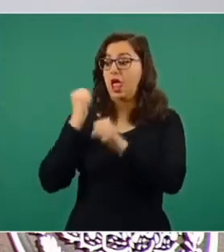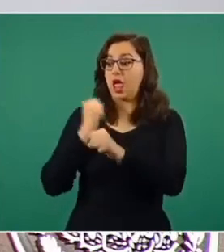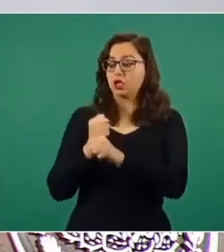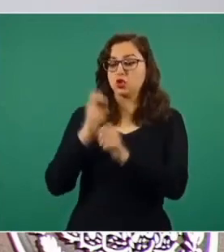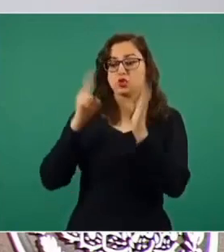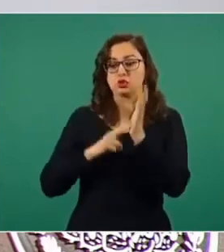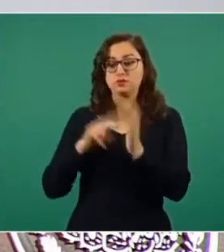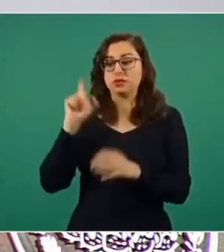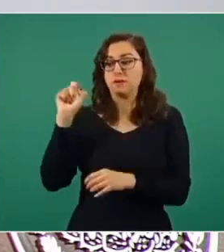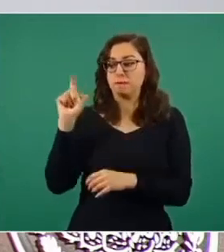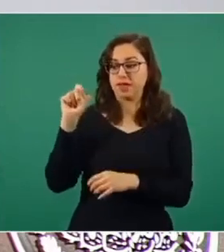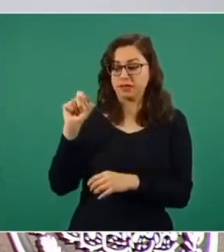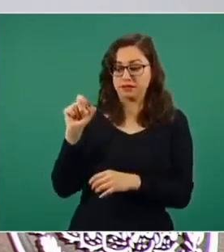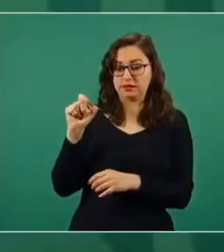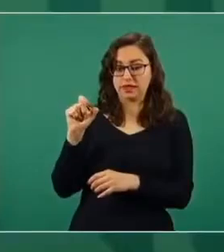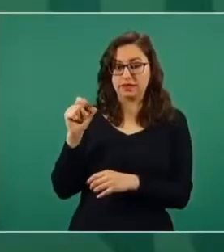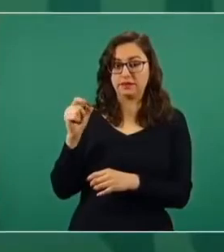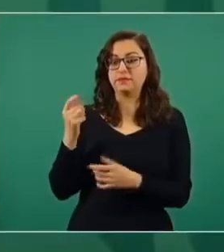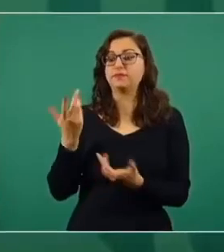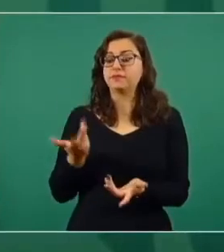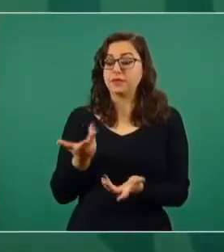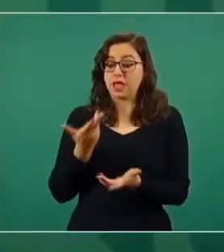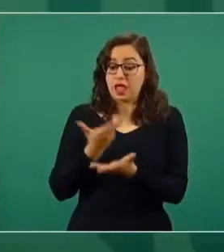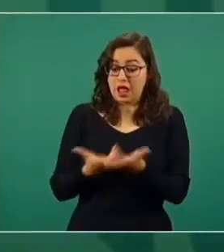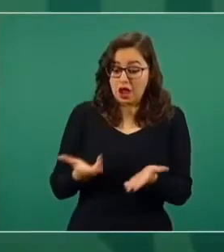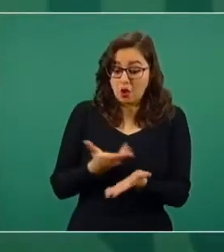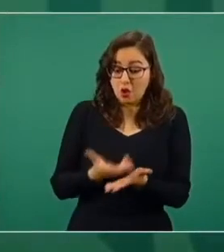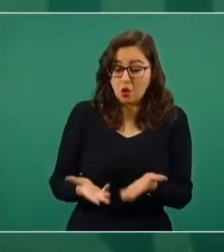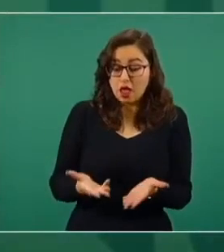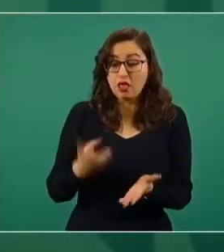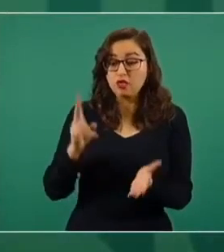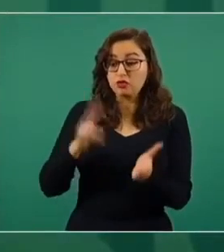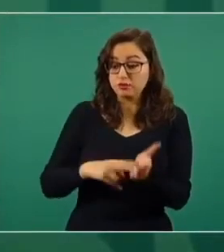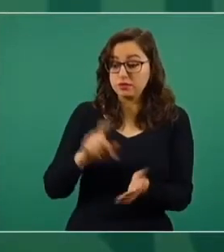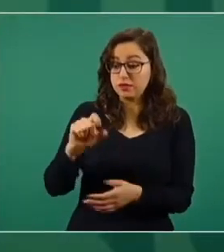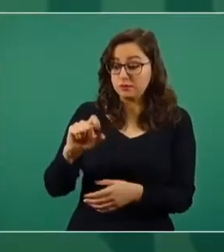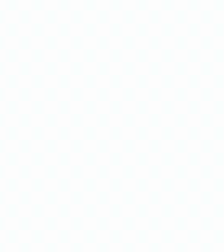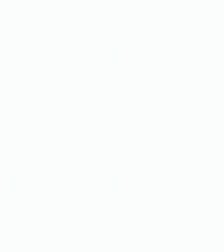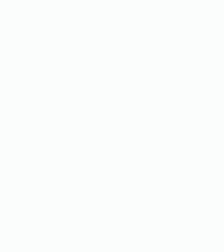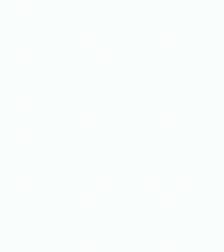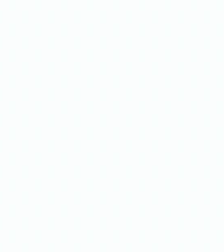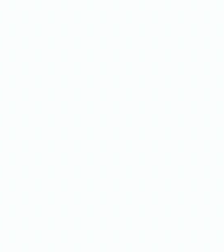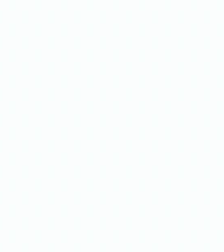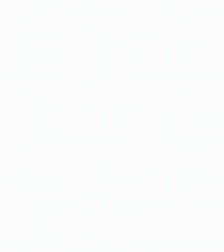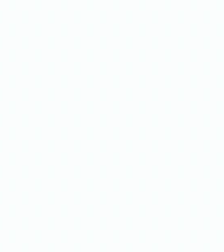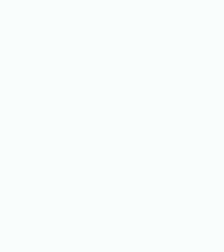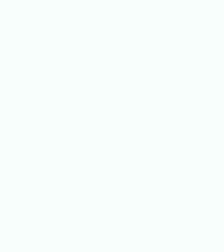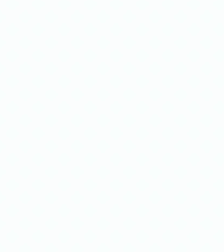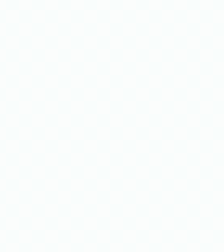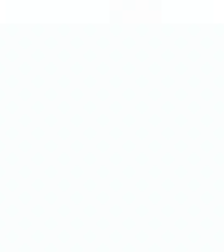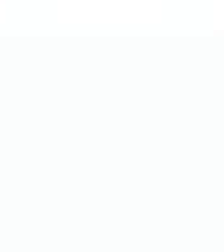2020. Durante enero de 2021 se registró una disminución de